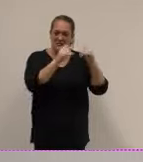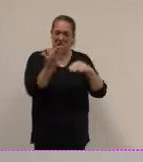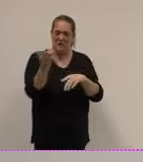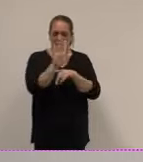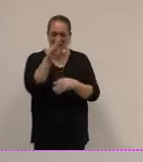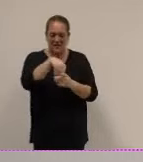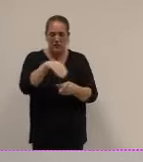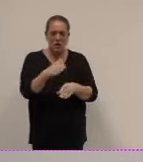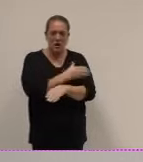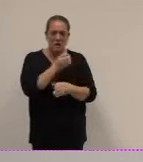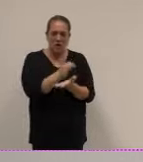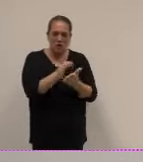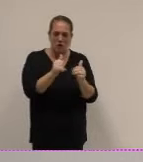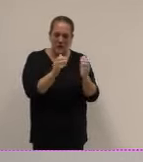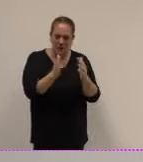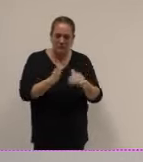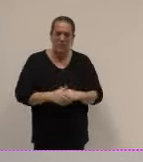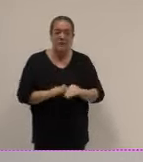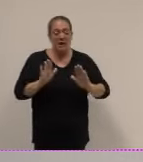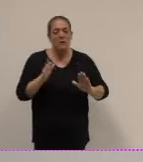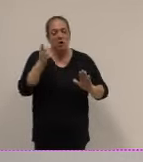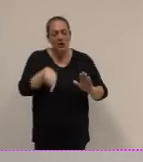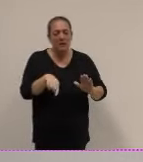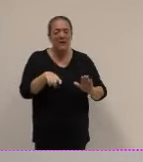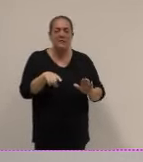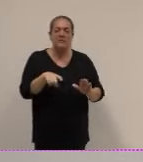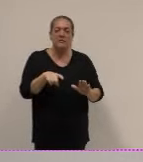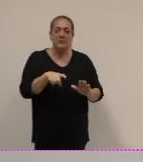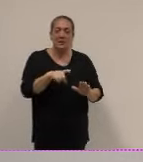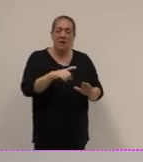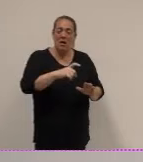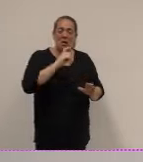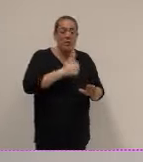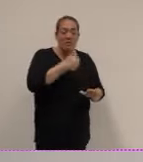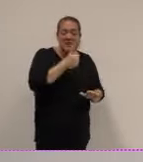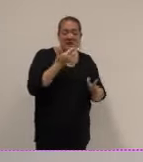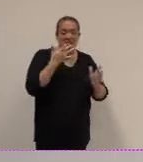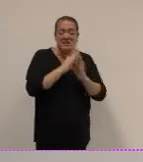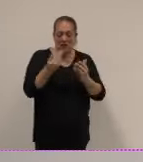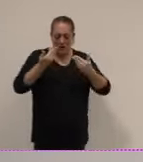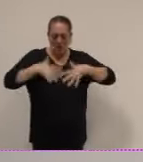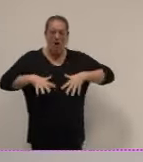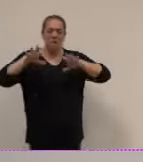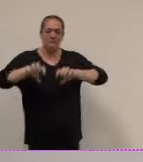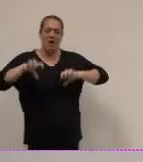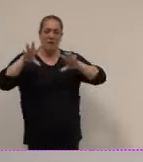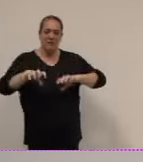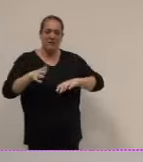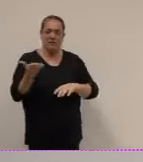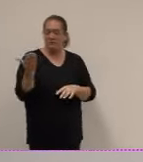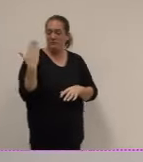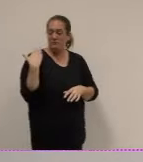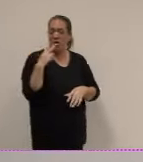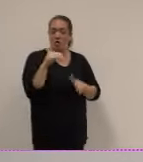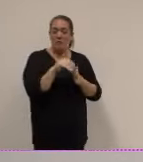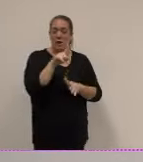Cabildo Insular de La Palma. De lo más difícil es de lo que más se aprende. Y cuando en 2011 entré